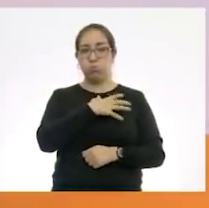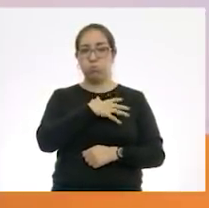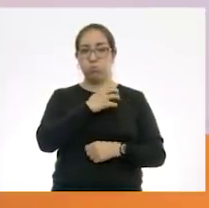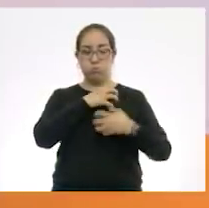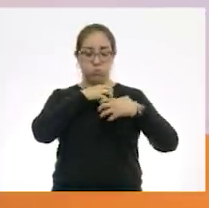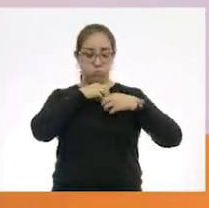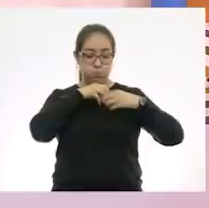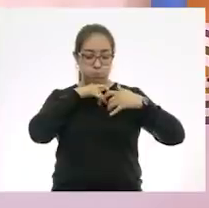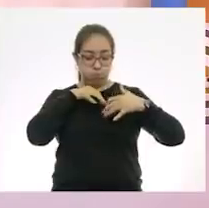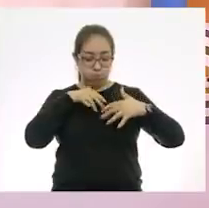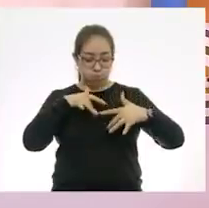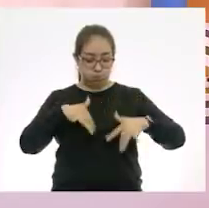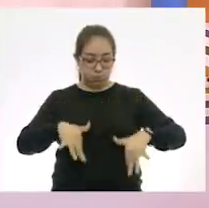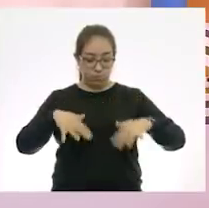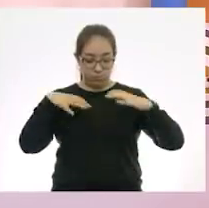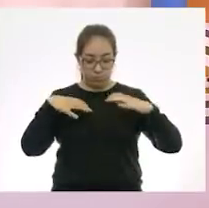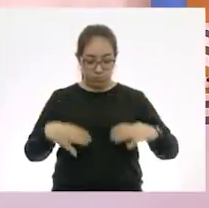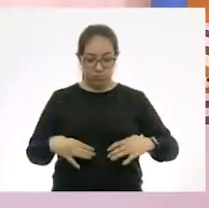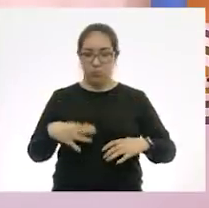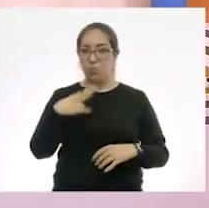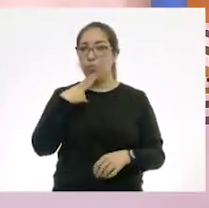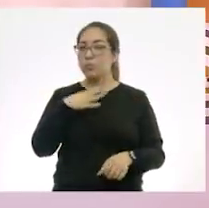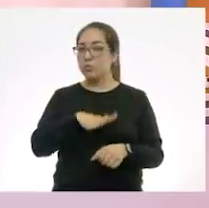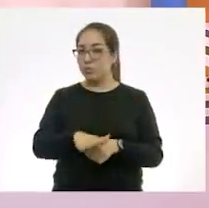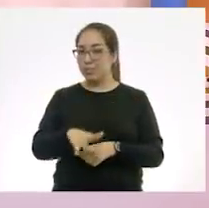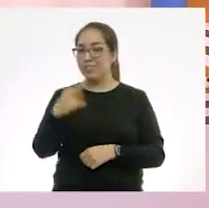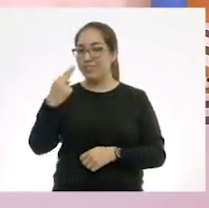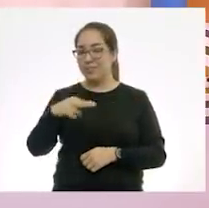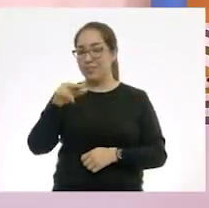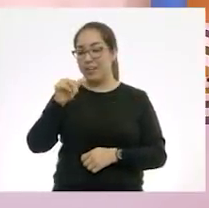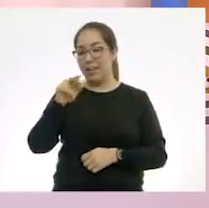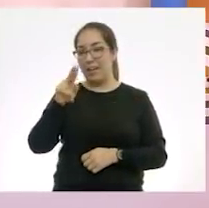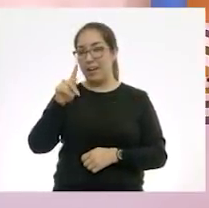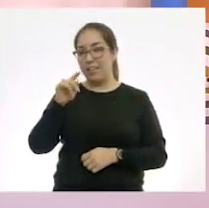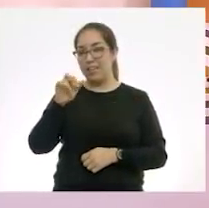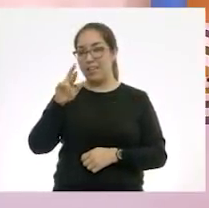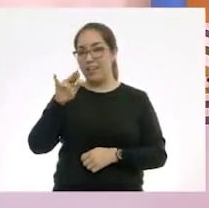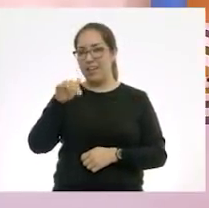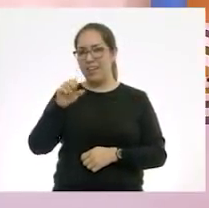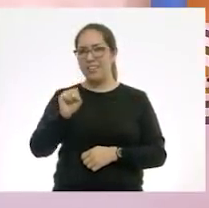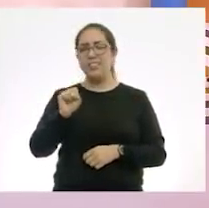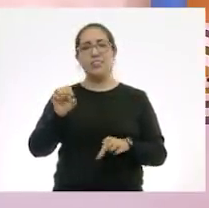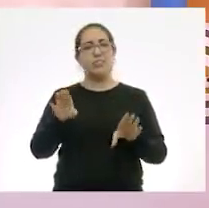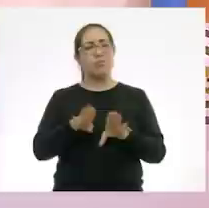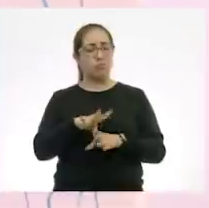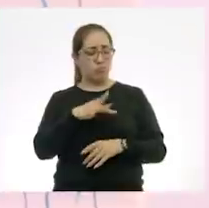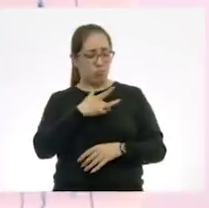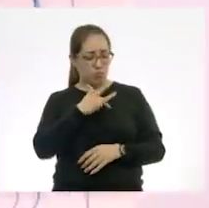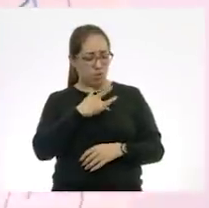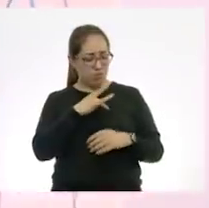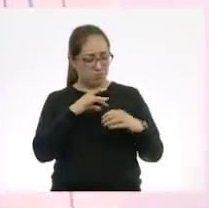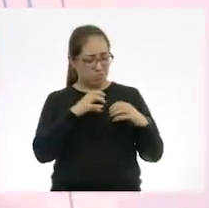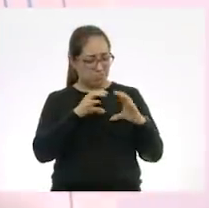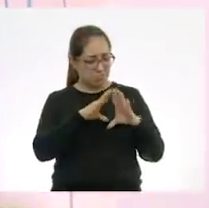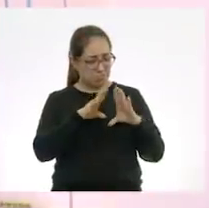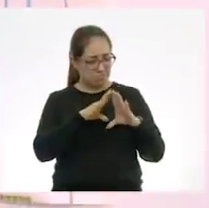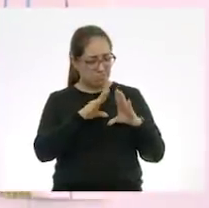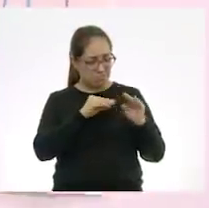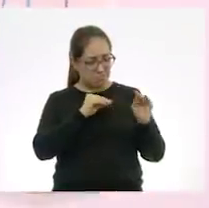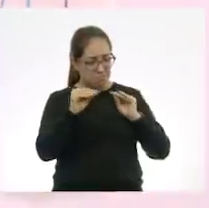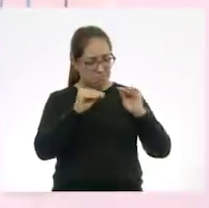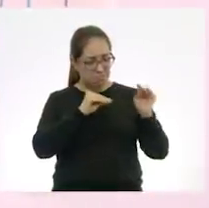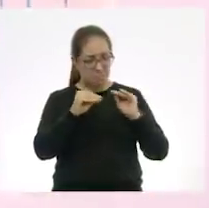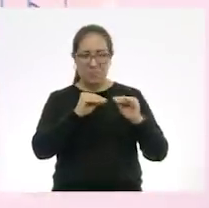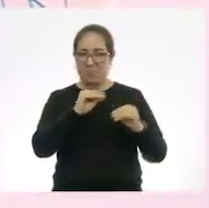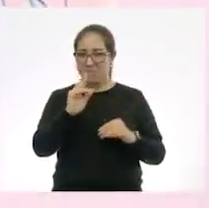cuerpo. ¿Por medio de? De las arterias. ¿Qué movimiento hace el corazón para bombear esa sangre?